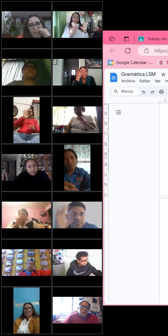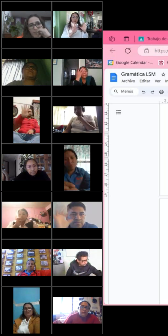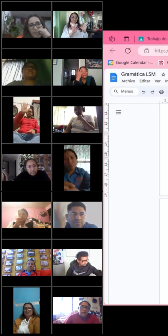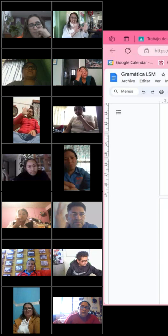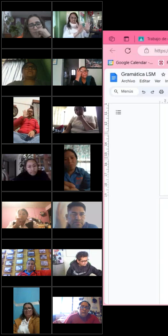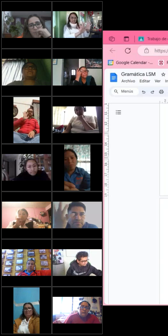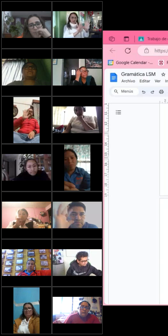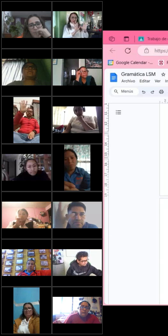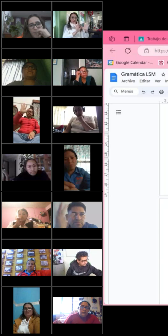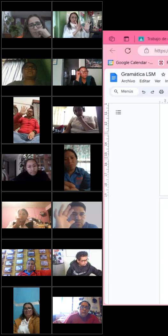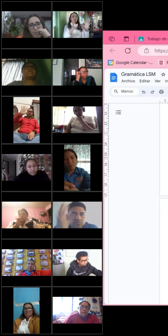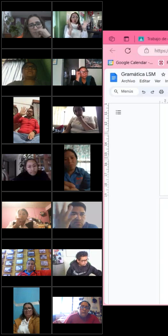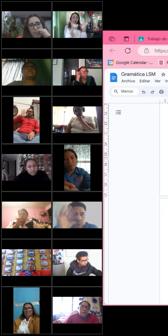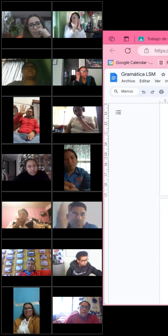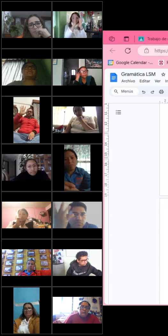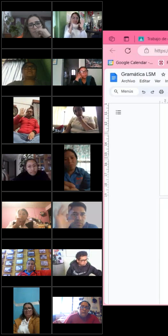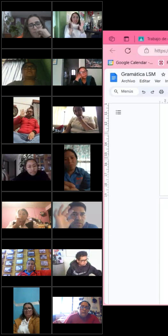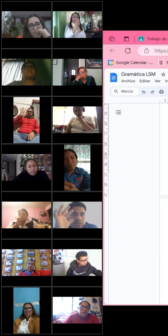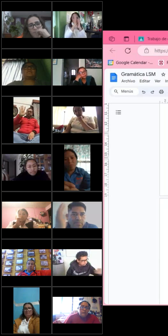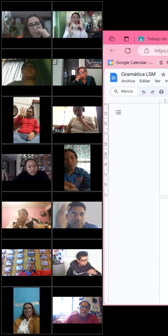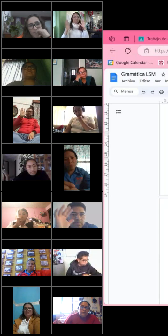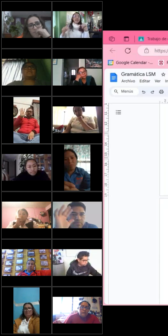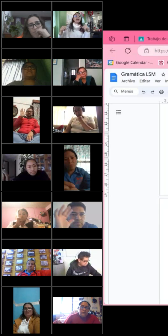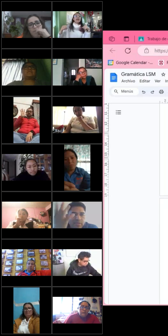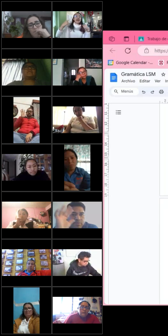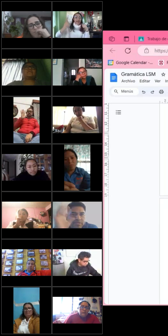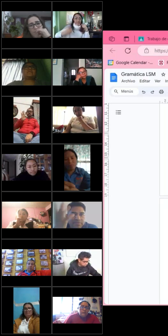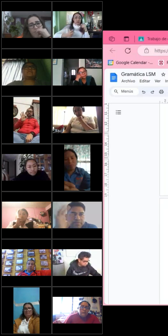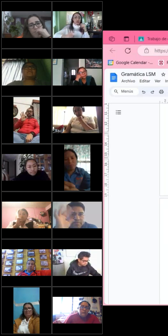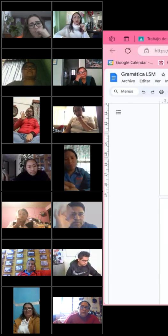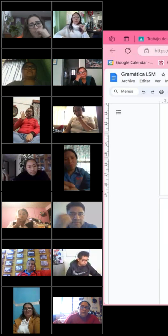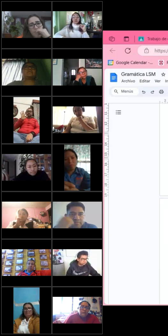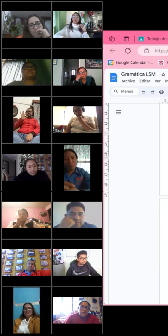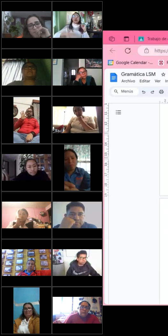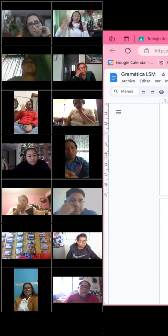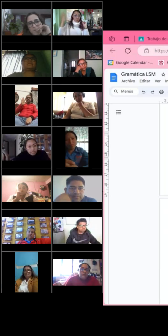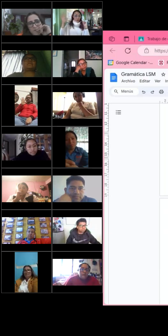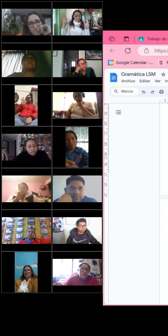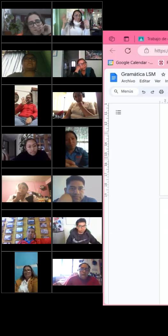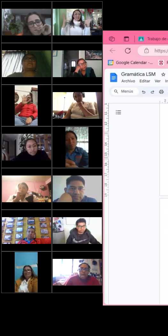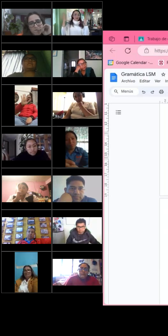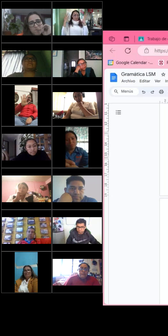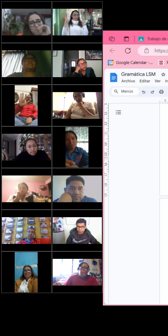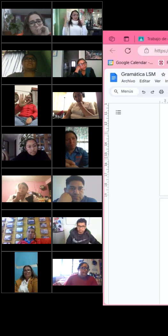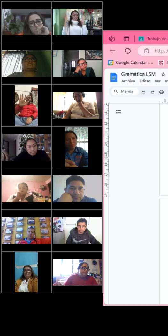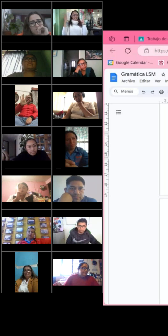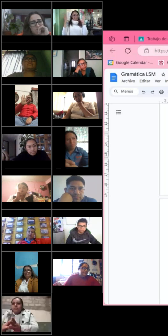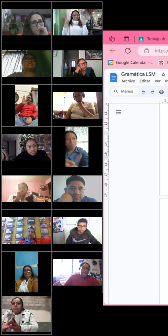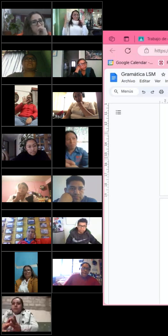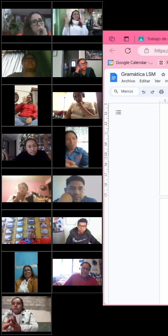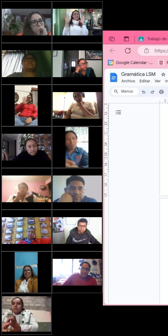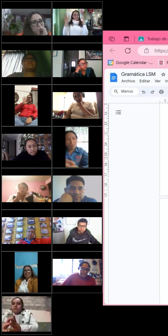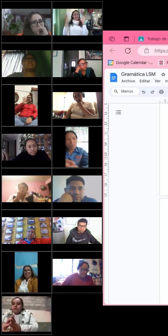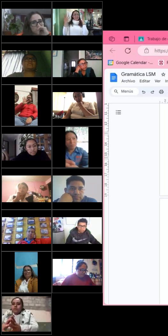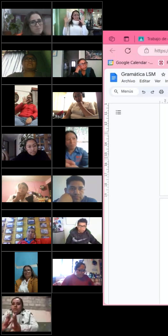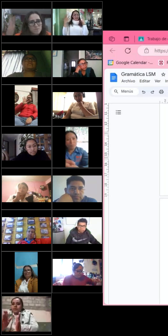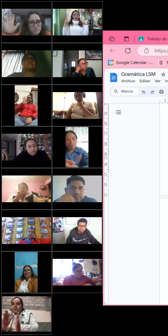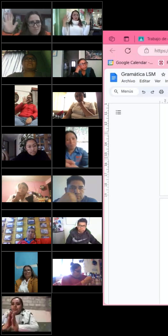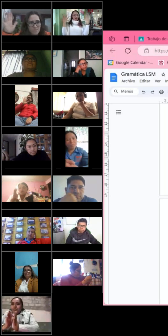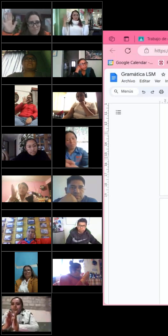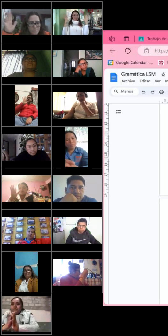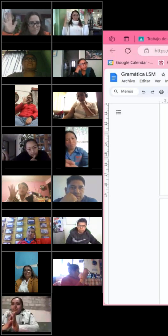Chócala. Un signo de rechazo. Chócalas. Ajá. Aplaudir. Eso, aplaudir. O Claro, de ahí viene espérate. esta seña que se